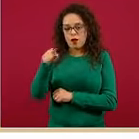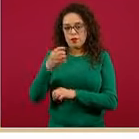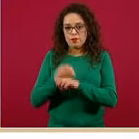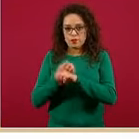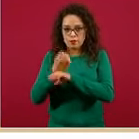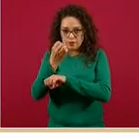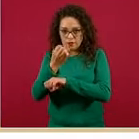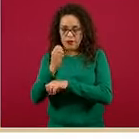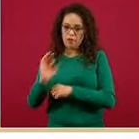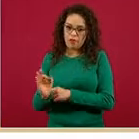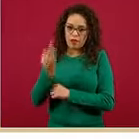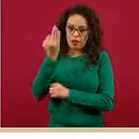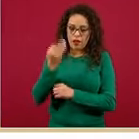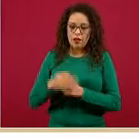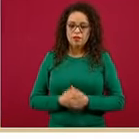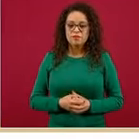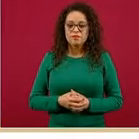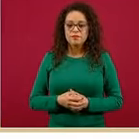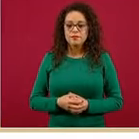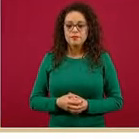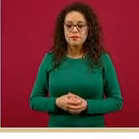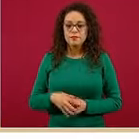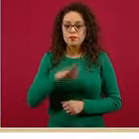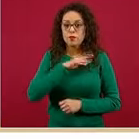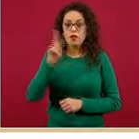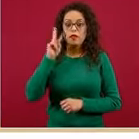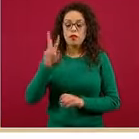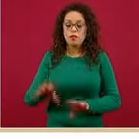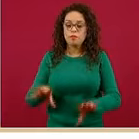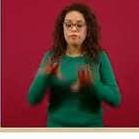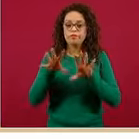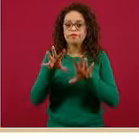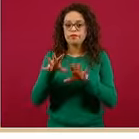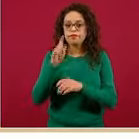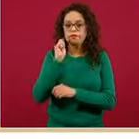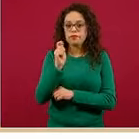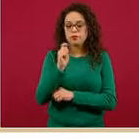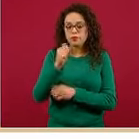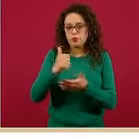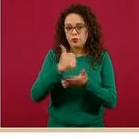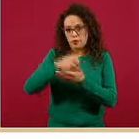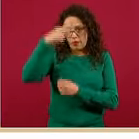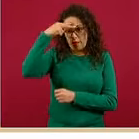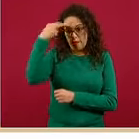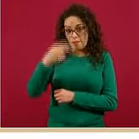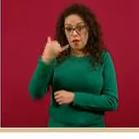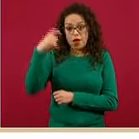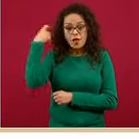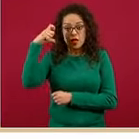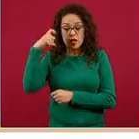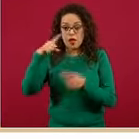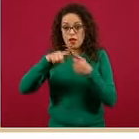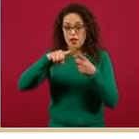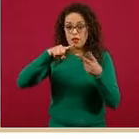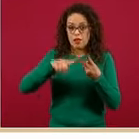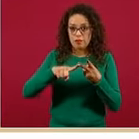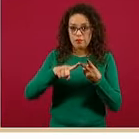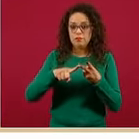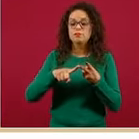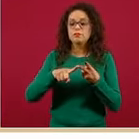federativas. En la parte superior podemos destacar a la Ciudad de México y a Querétaro con tasas que van